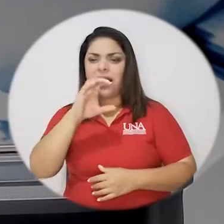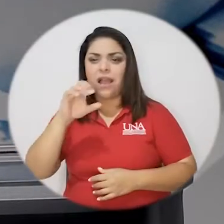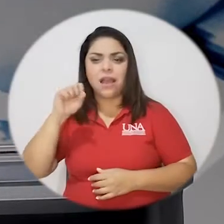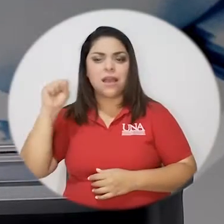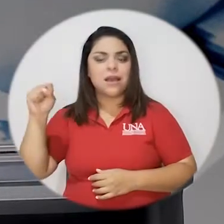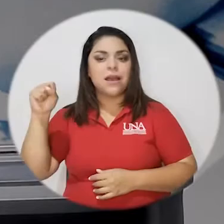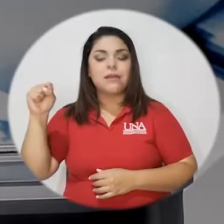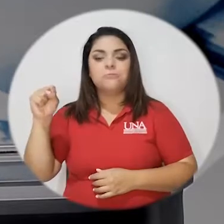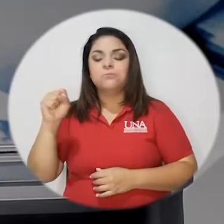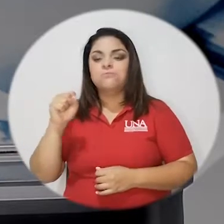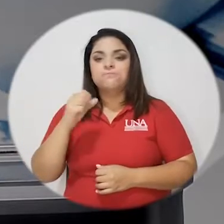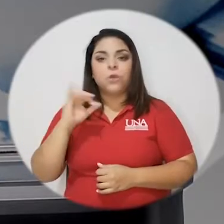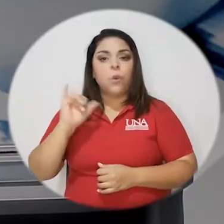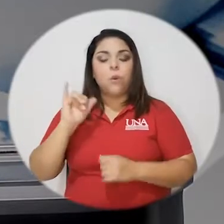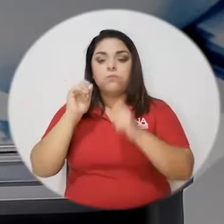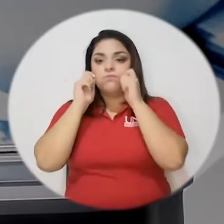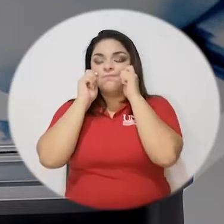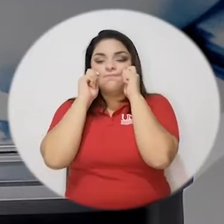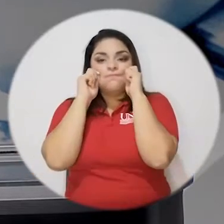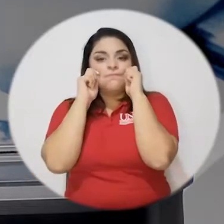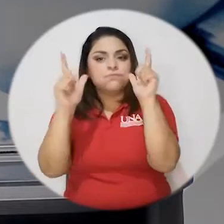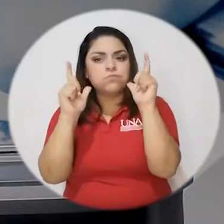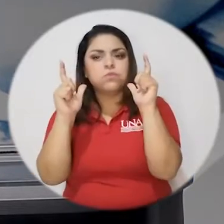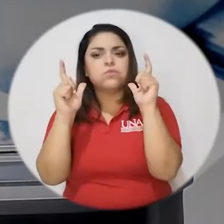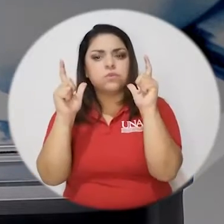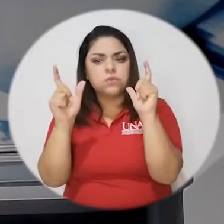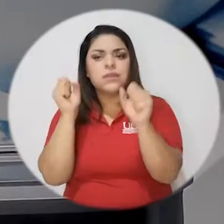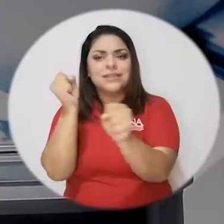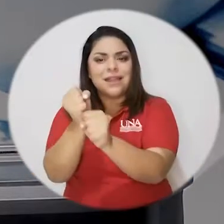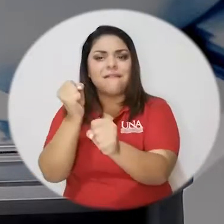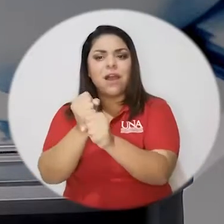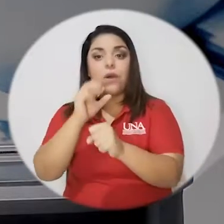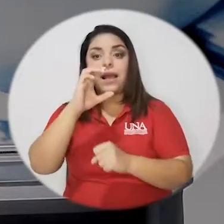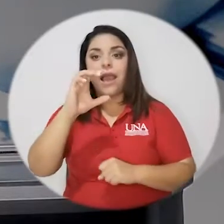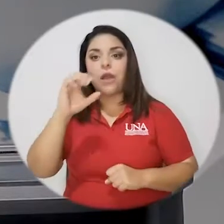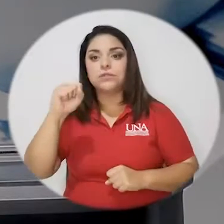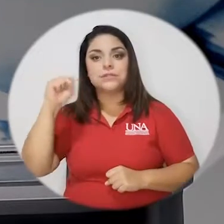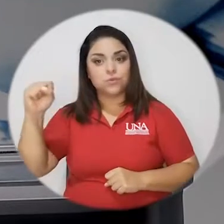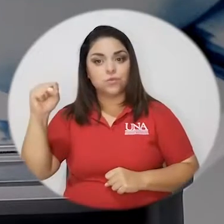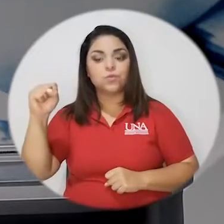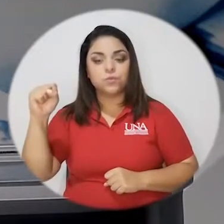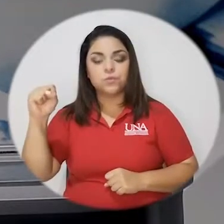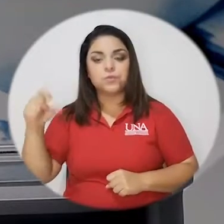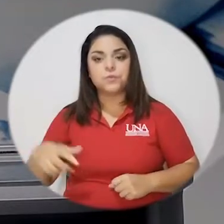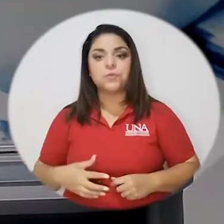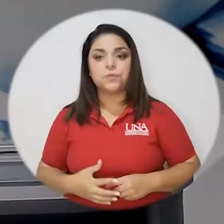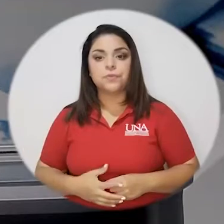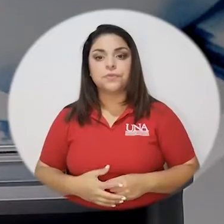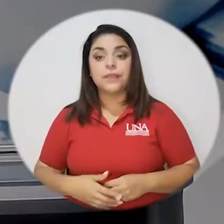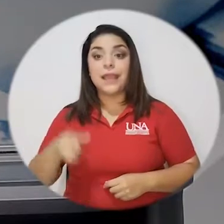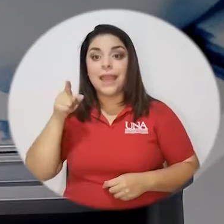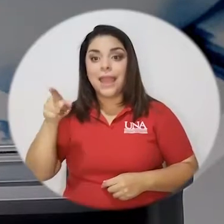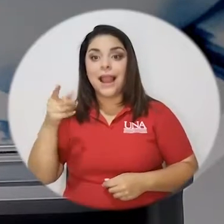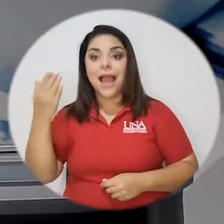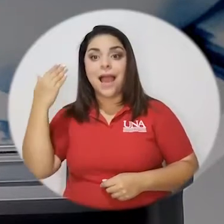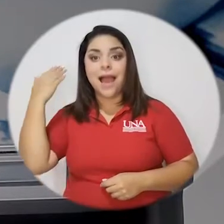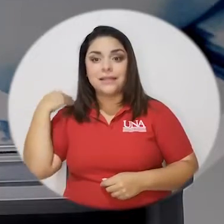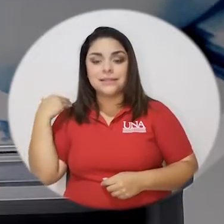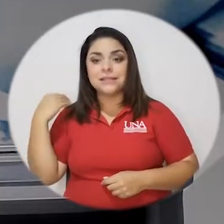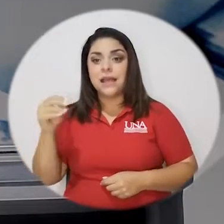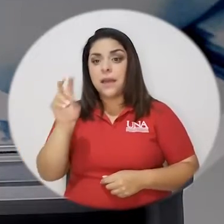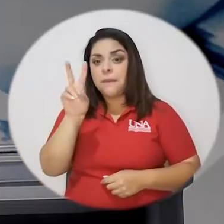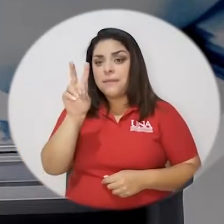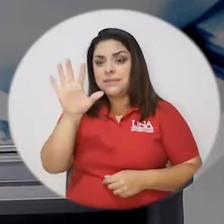sea, completamente, o sea, es Sí. impresionante el trabajo que hizo la Caja Costarricense de Seguro